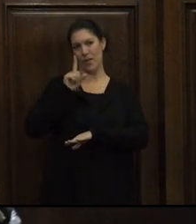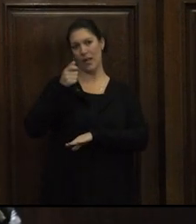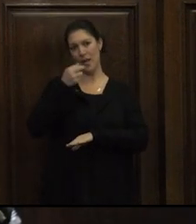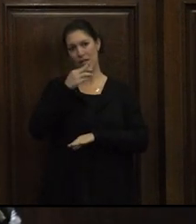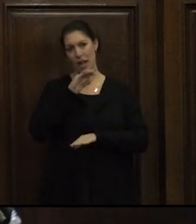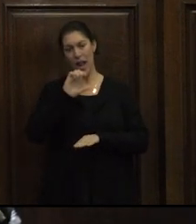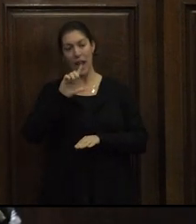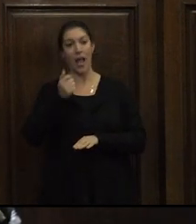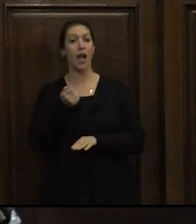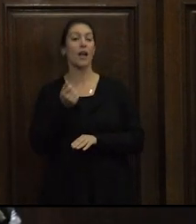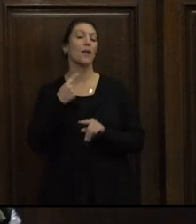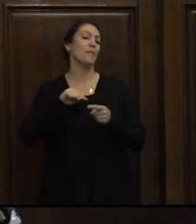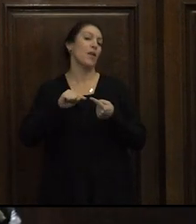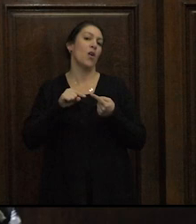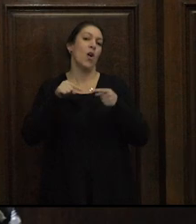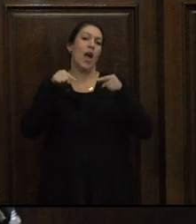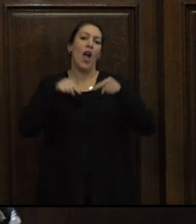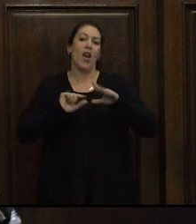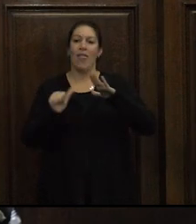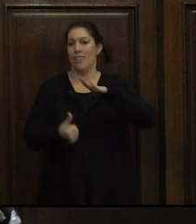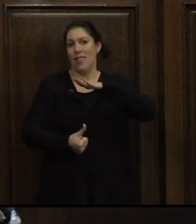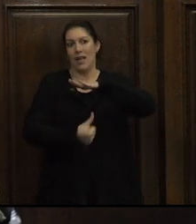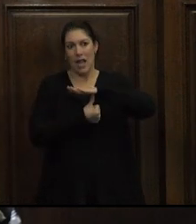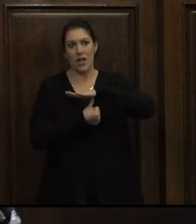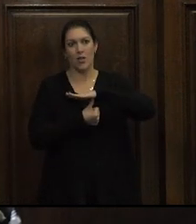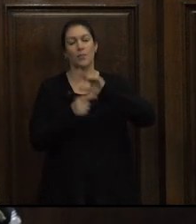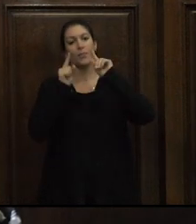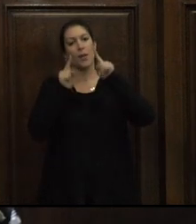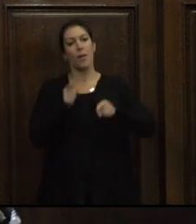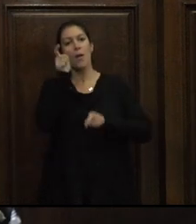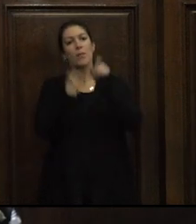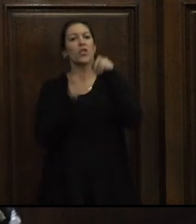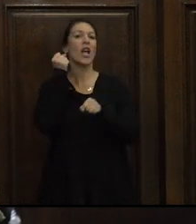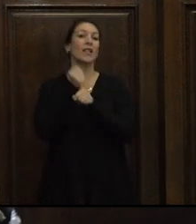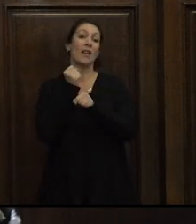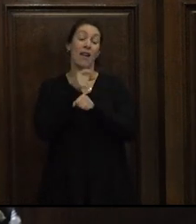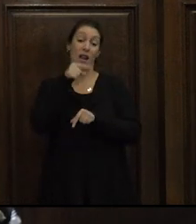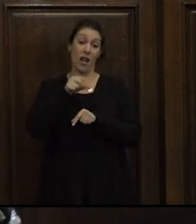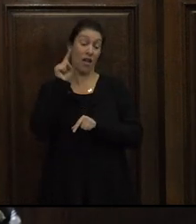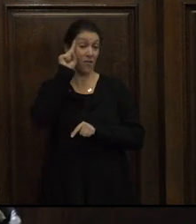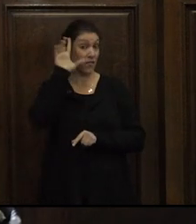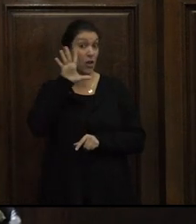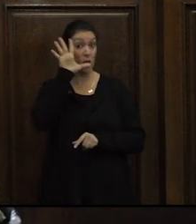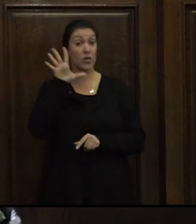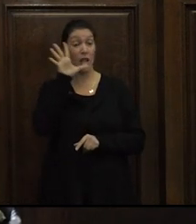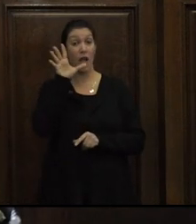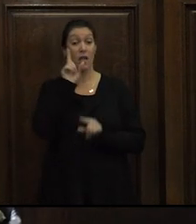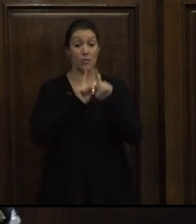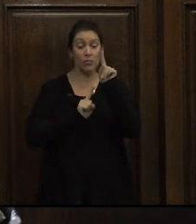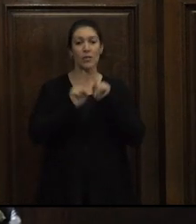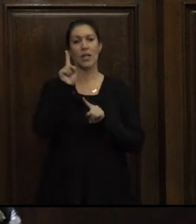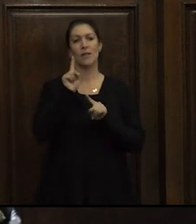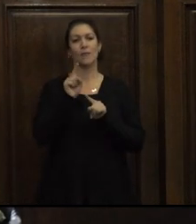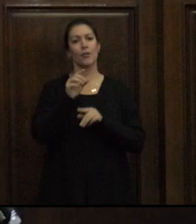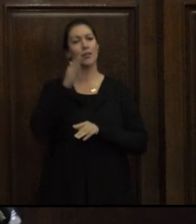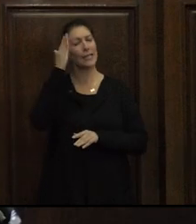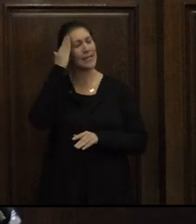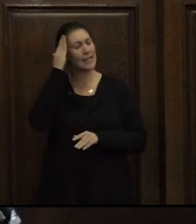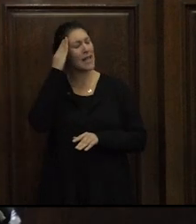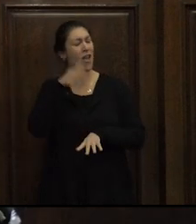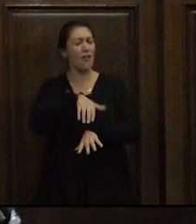porque hoy soy decano, las funcionarias y los funcionarios TAS, que sé que hicieron un